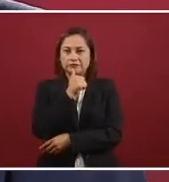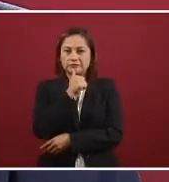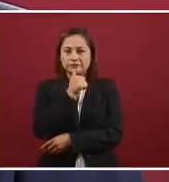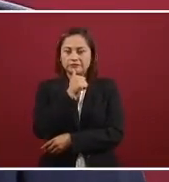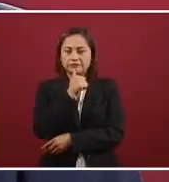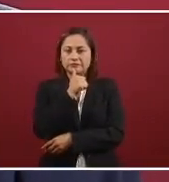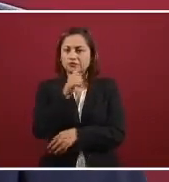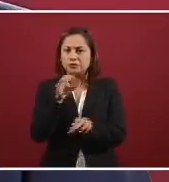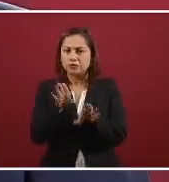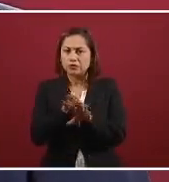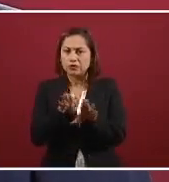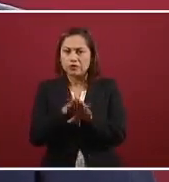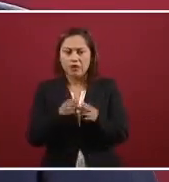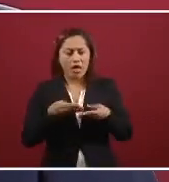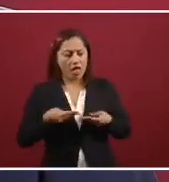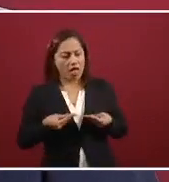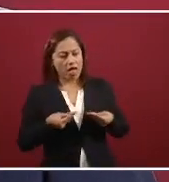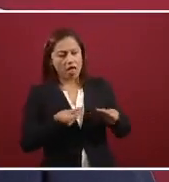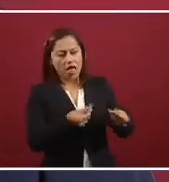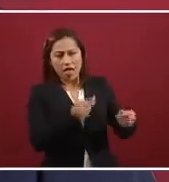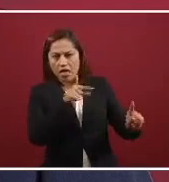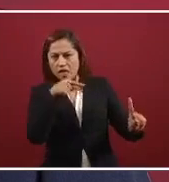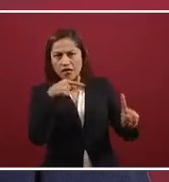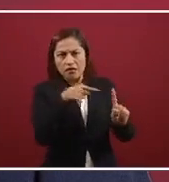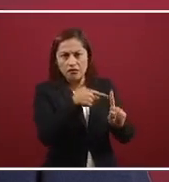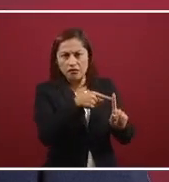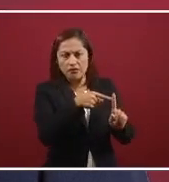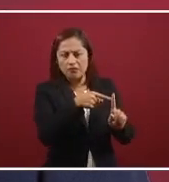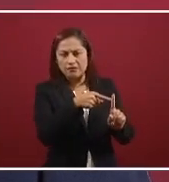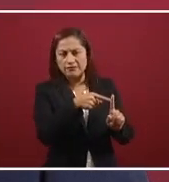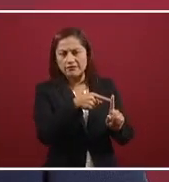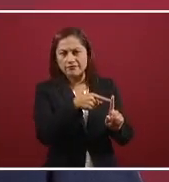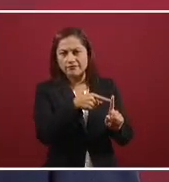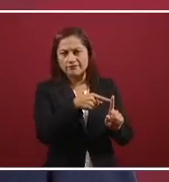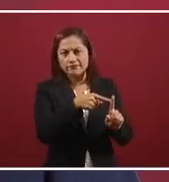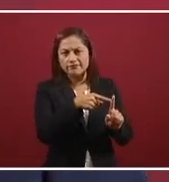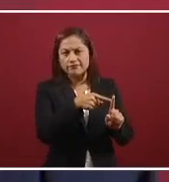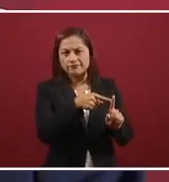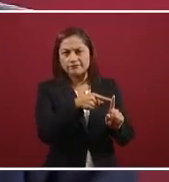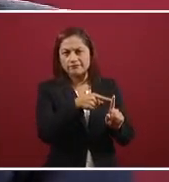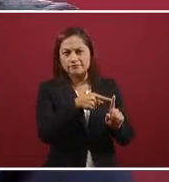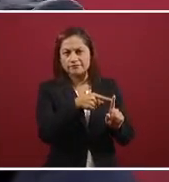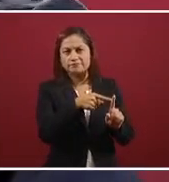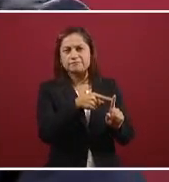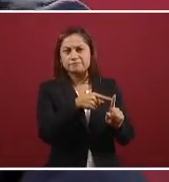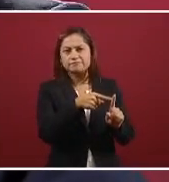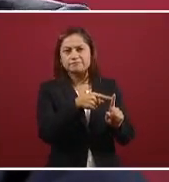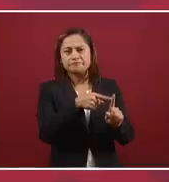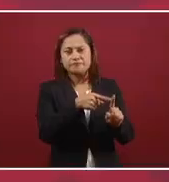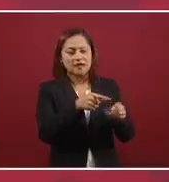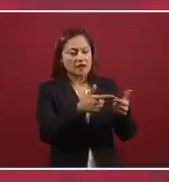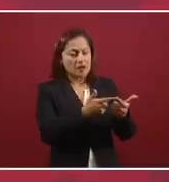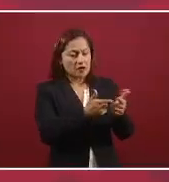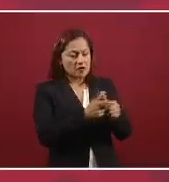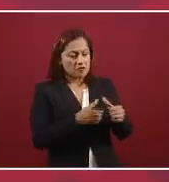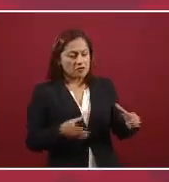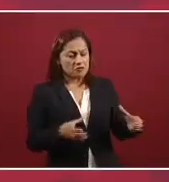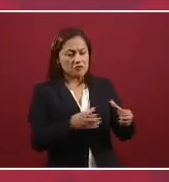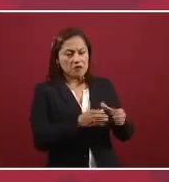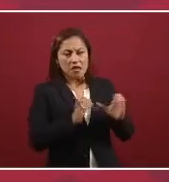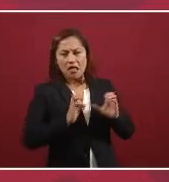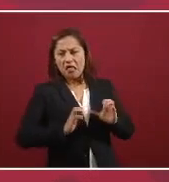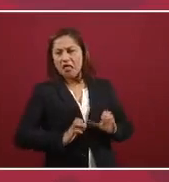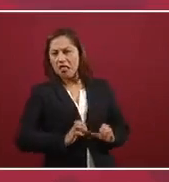Todo se quedaría en lo que era la burocracia dorada.